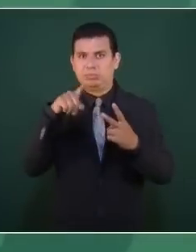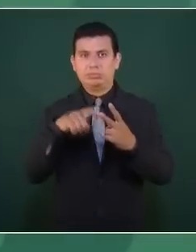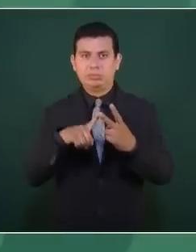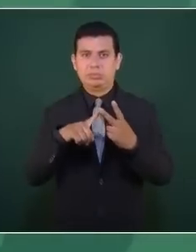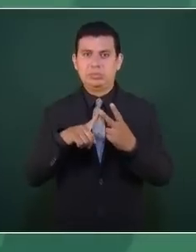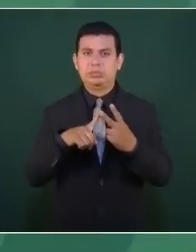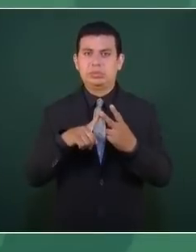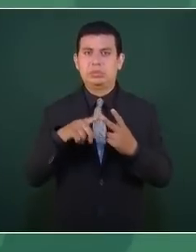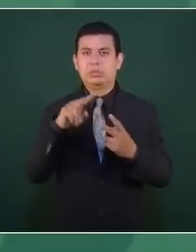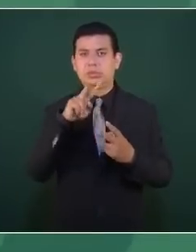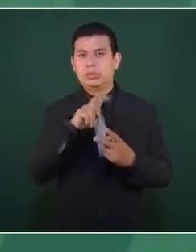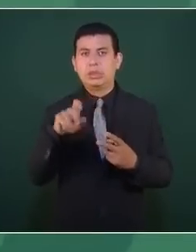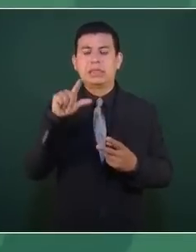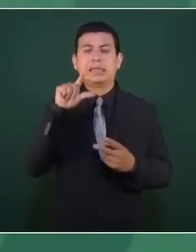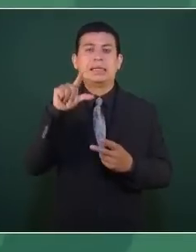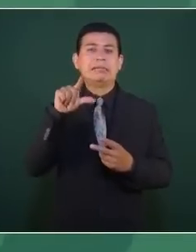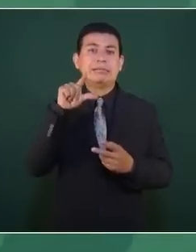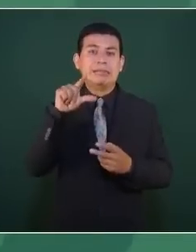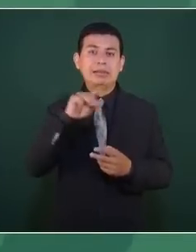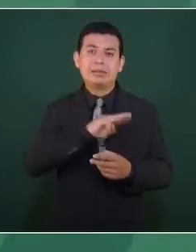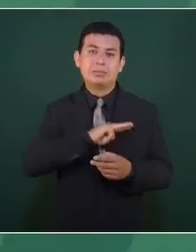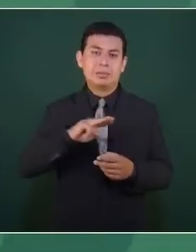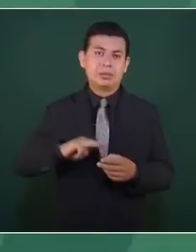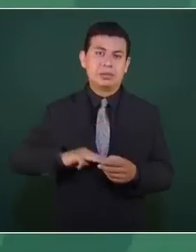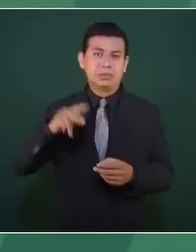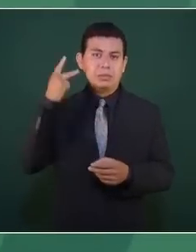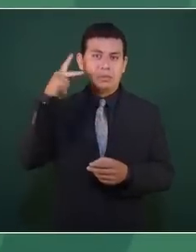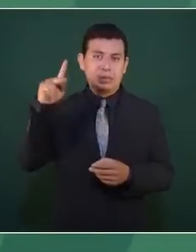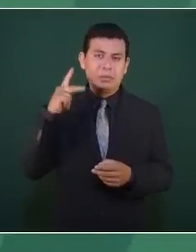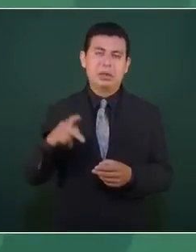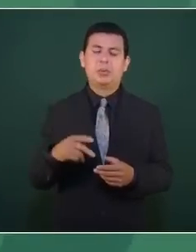y tiene 217.